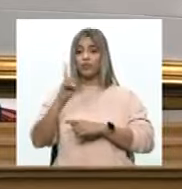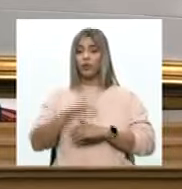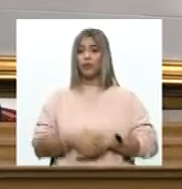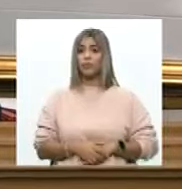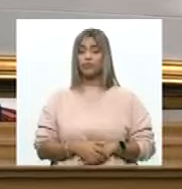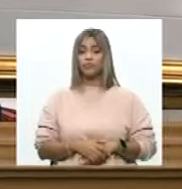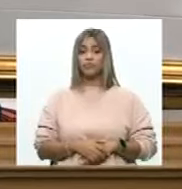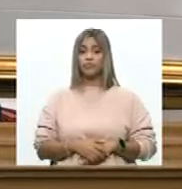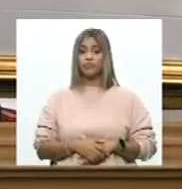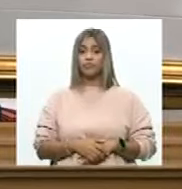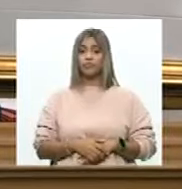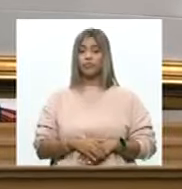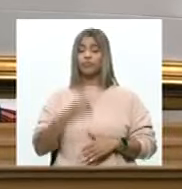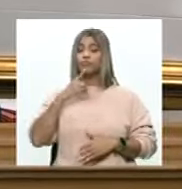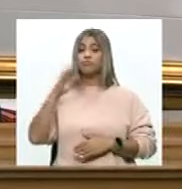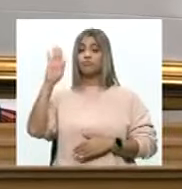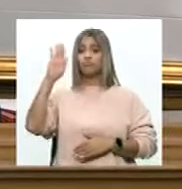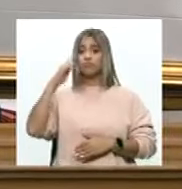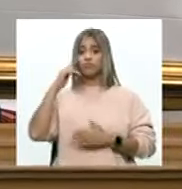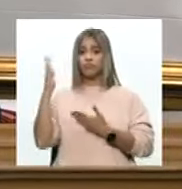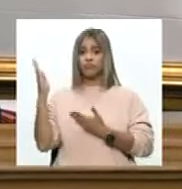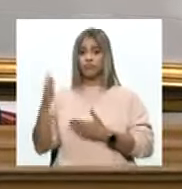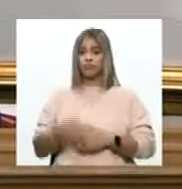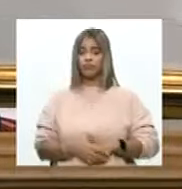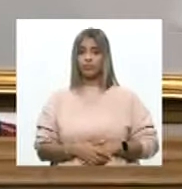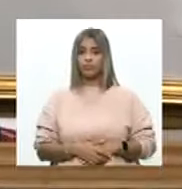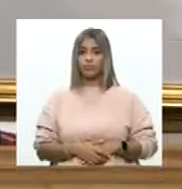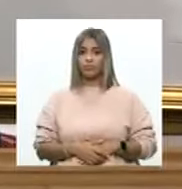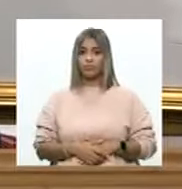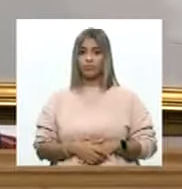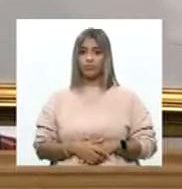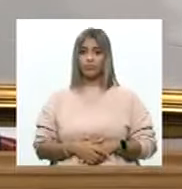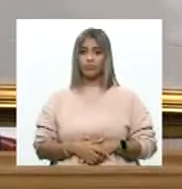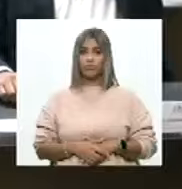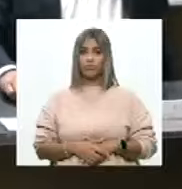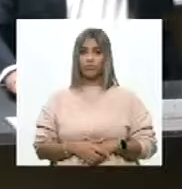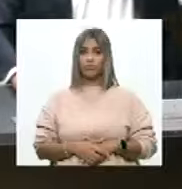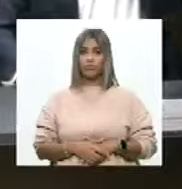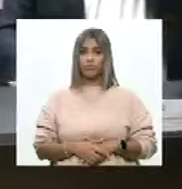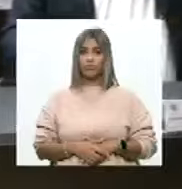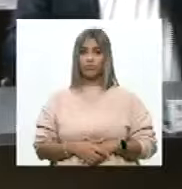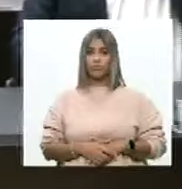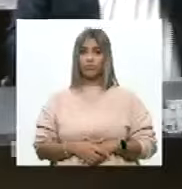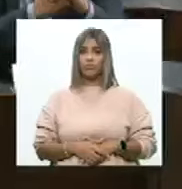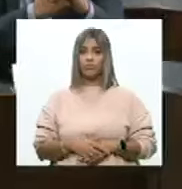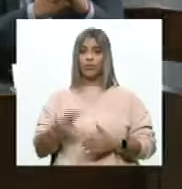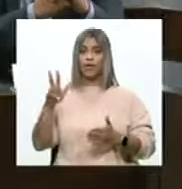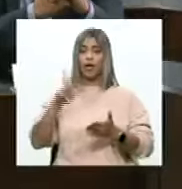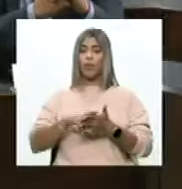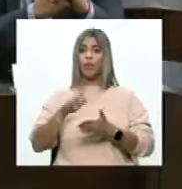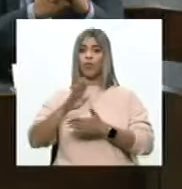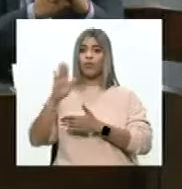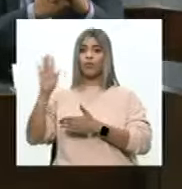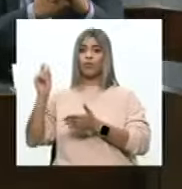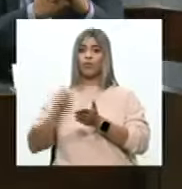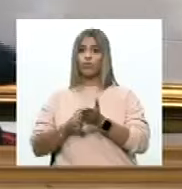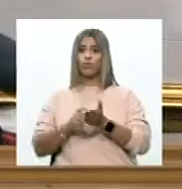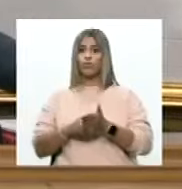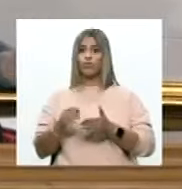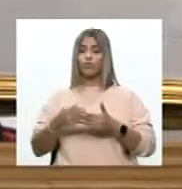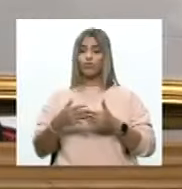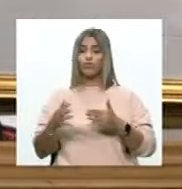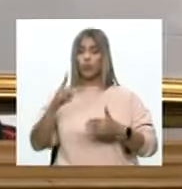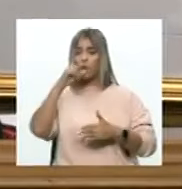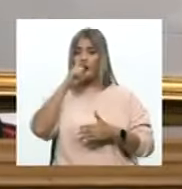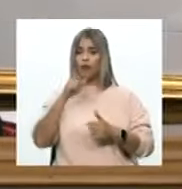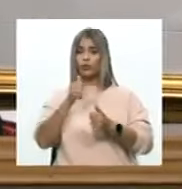de Venezuela, sírvanse manifestarlo con la señal de costumbre. Queda aprobado por mayoría calificada. Se extiende por un